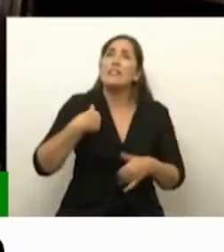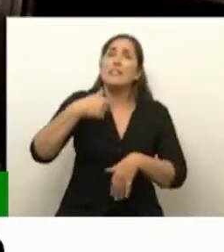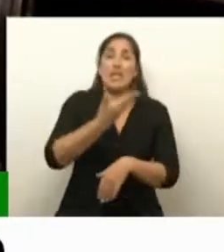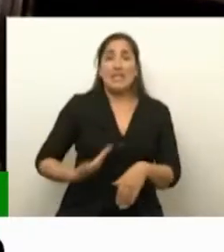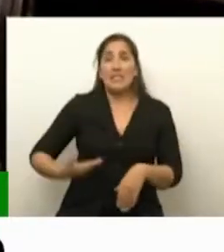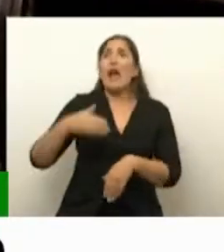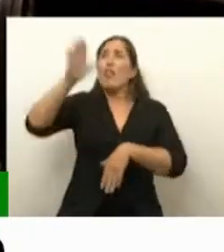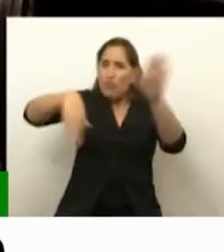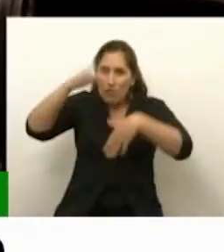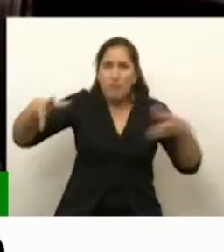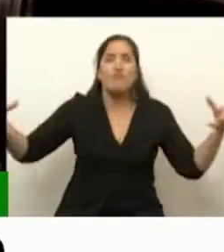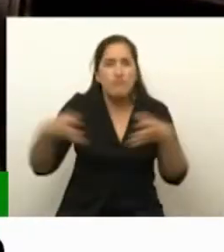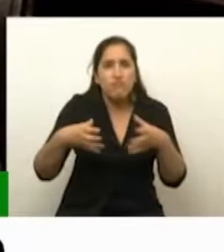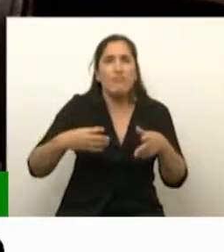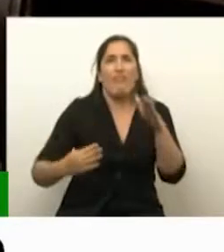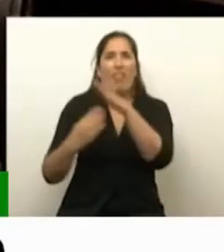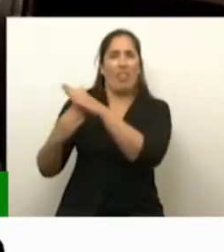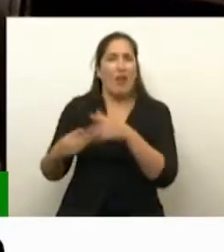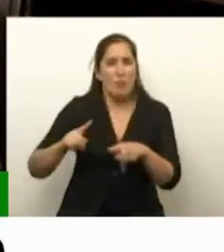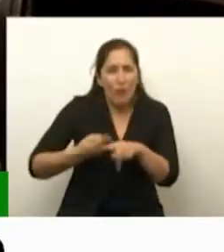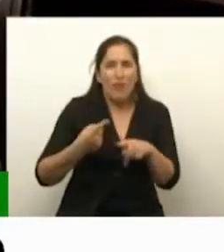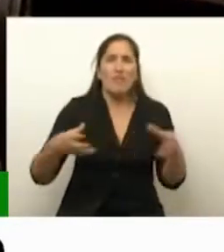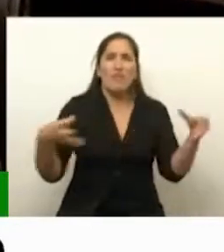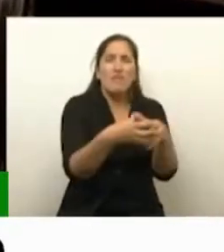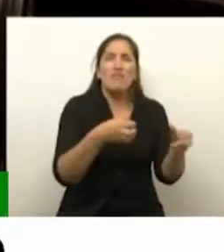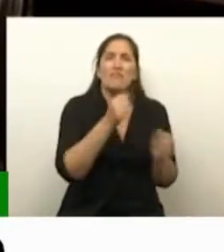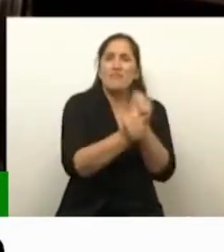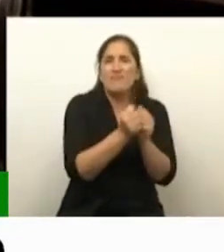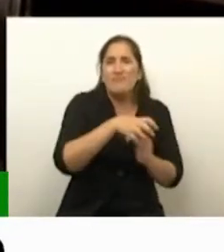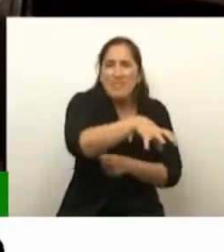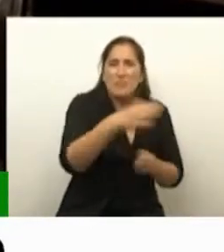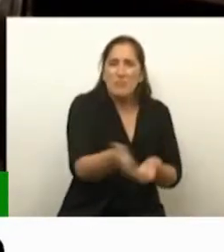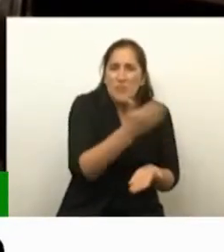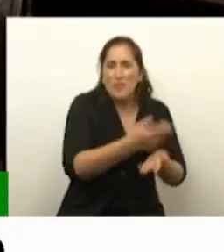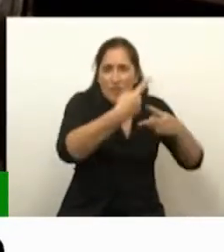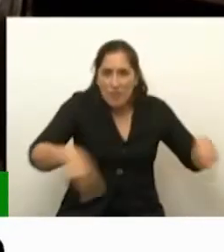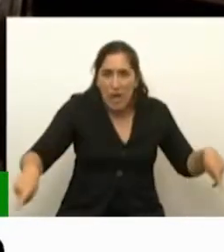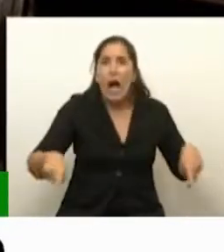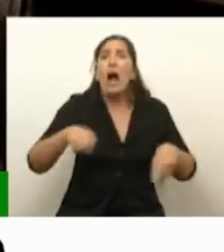a los líderes políticos y a los sectores productivos y del trabajo, porque no se sale